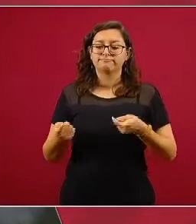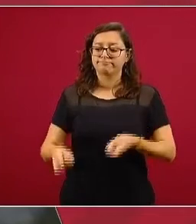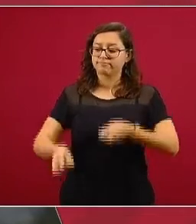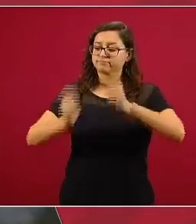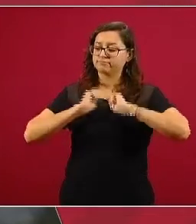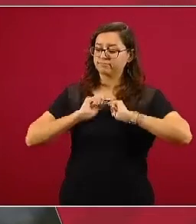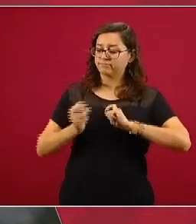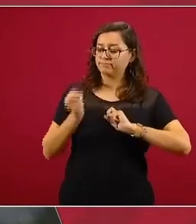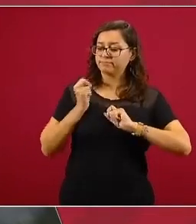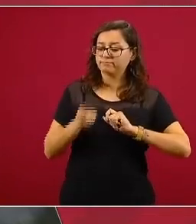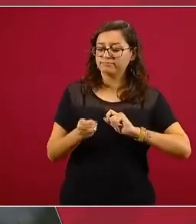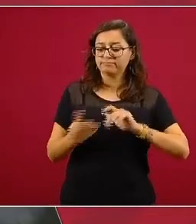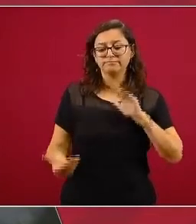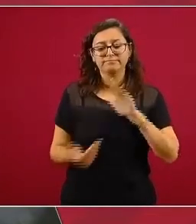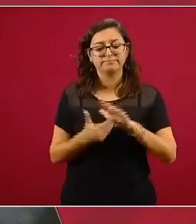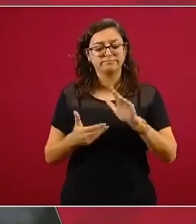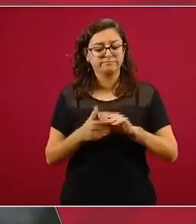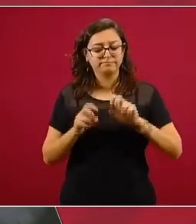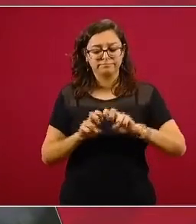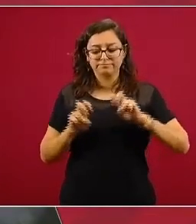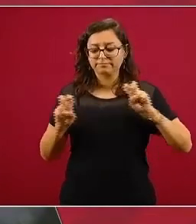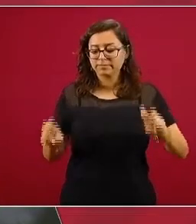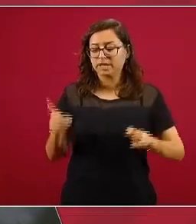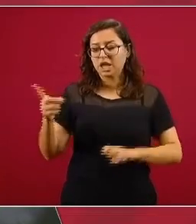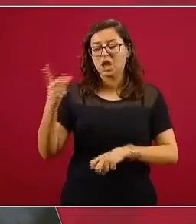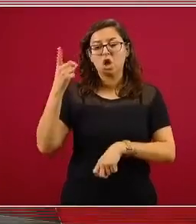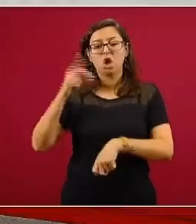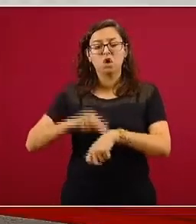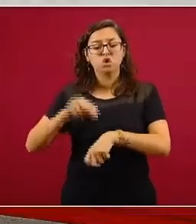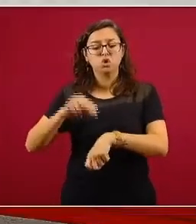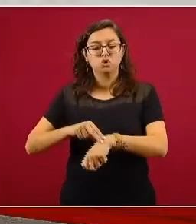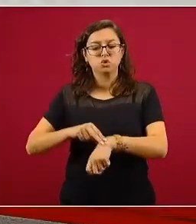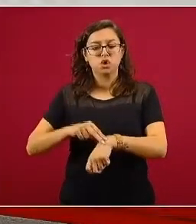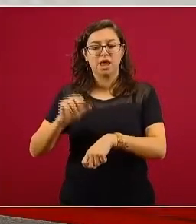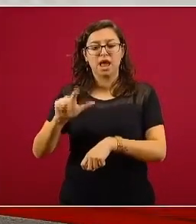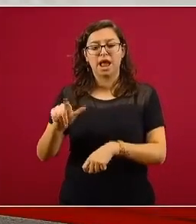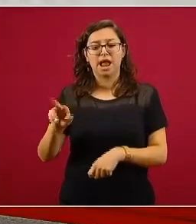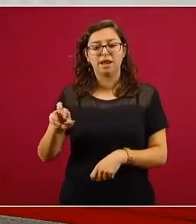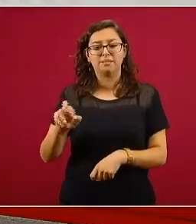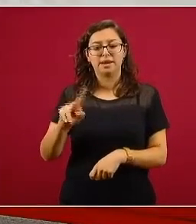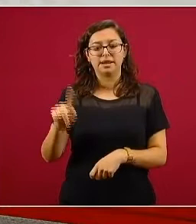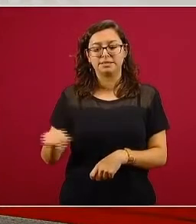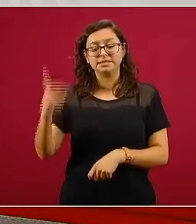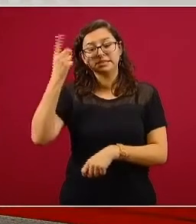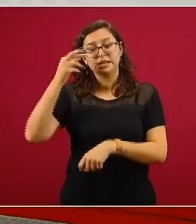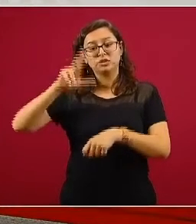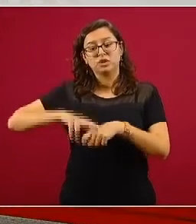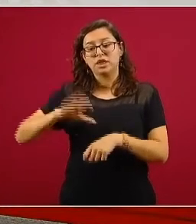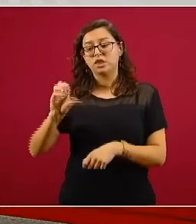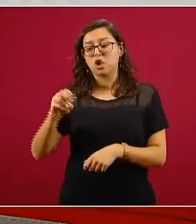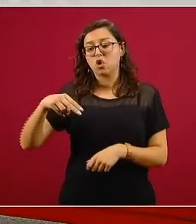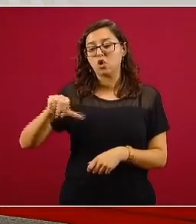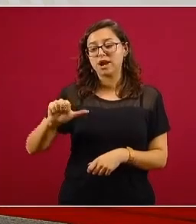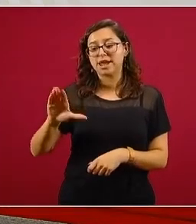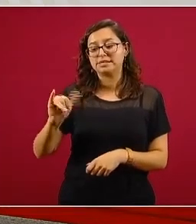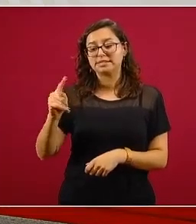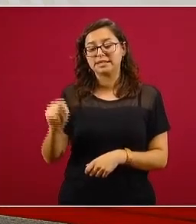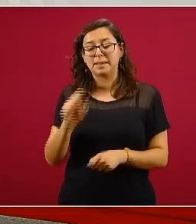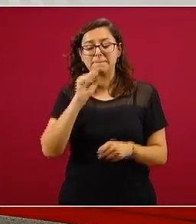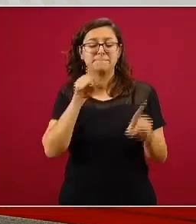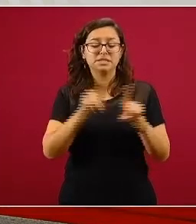compartir la mesa de conversación con la doctora Marilena Álvarez Builla, directora general del CONACYT, y el maestro Genaro